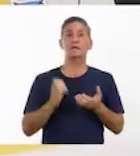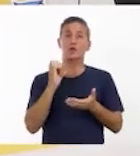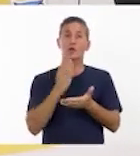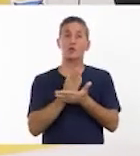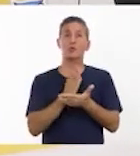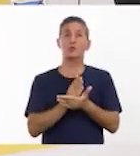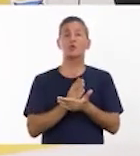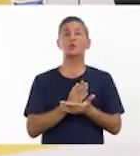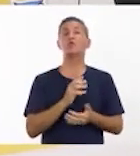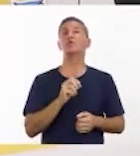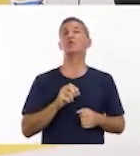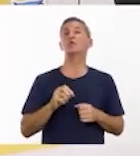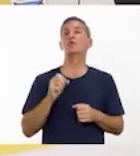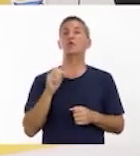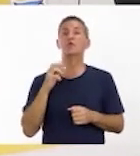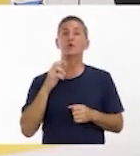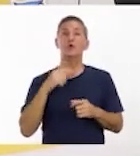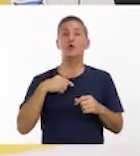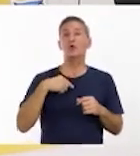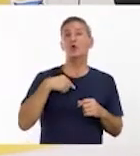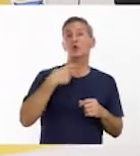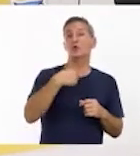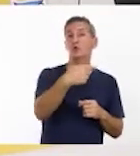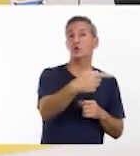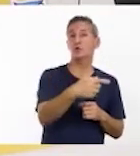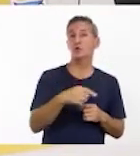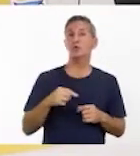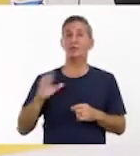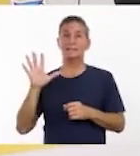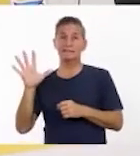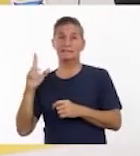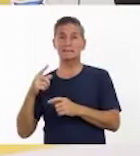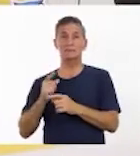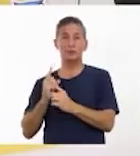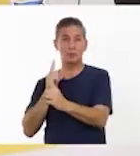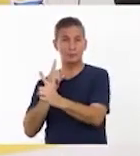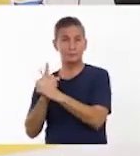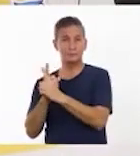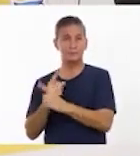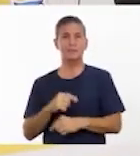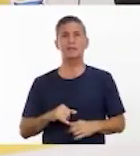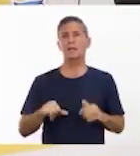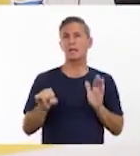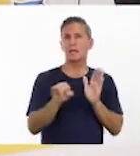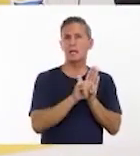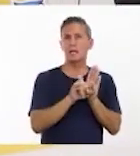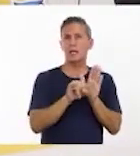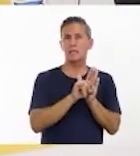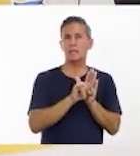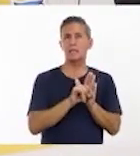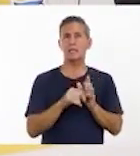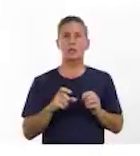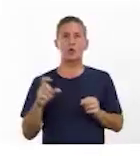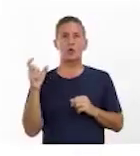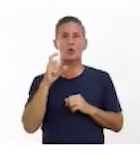Tercero, curso regular y quinto, curso por encuentro. Primer objetivo, identificar